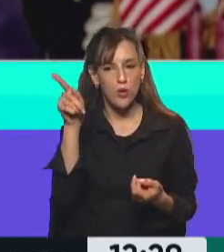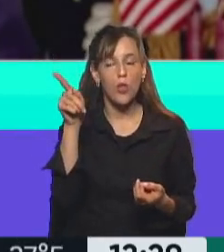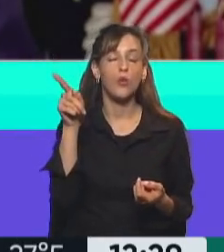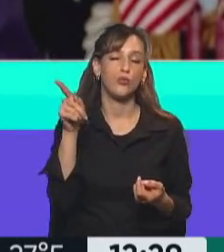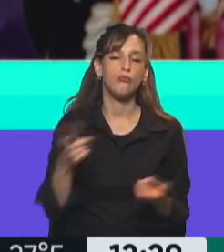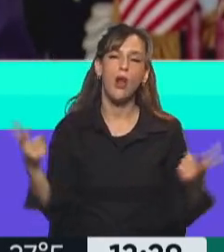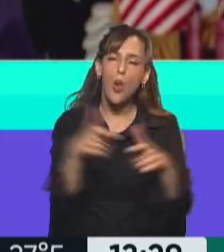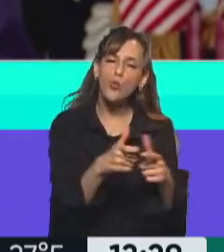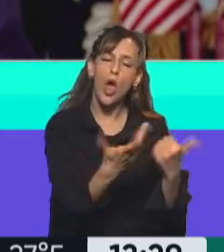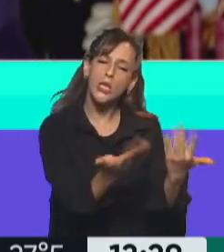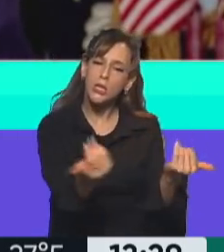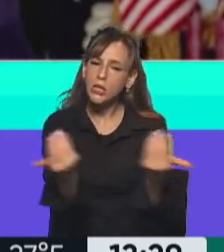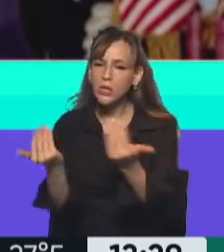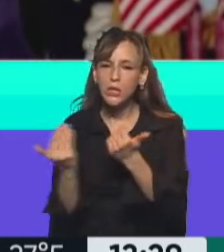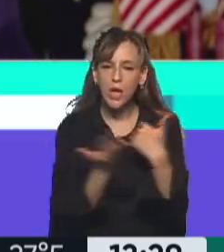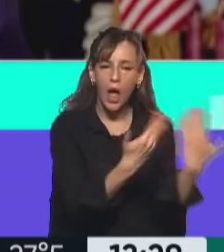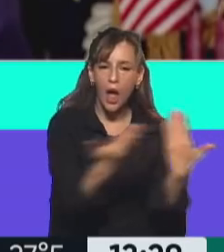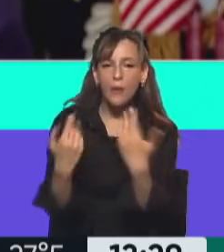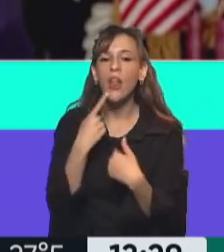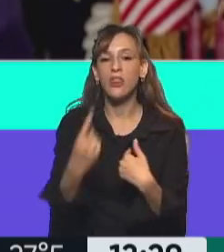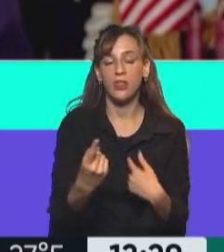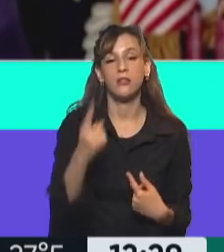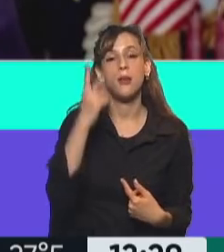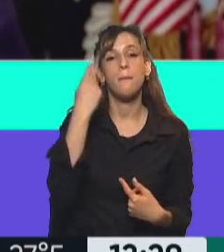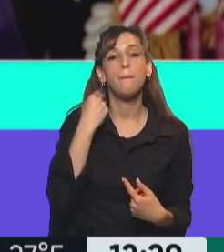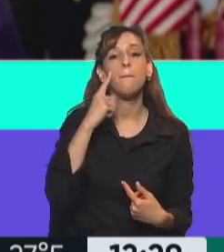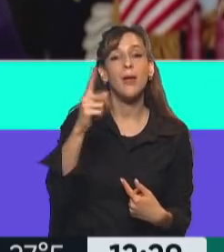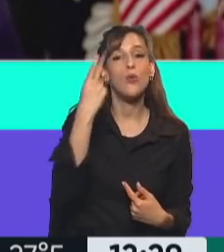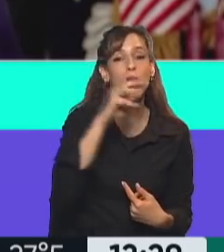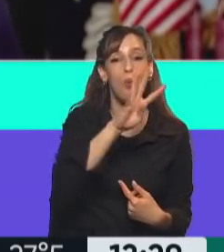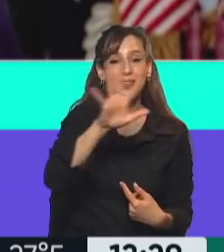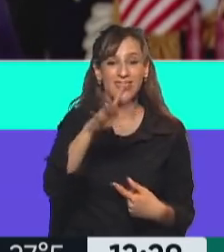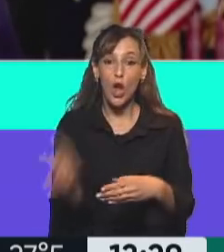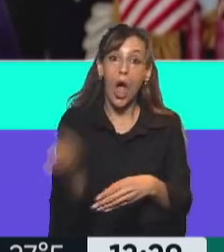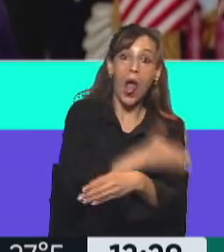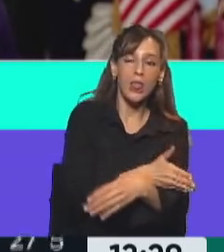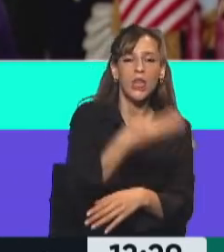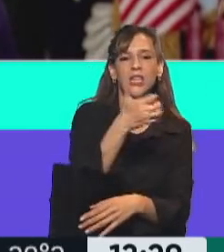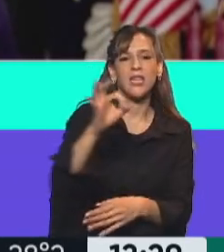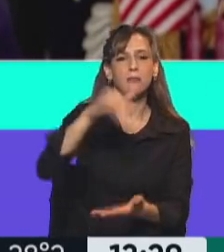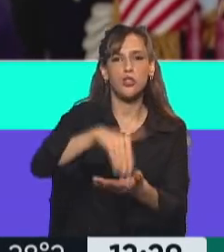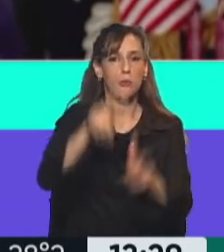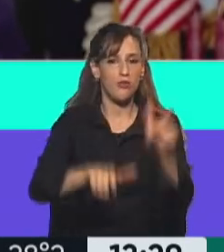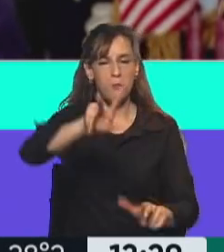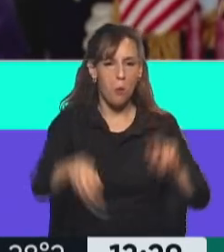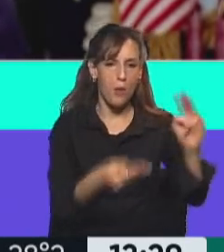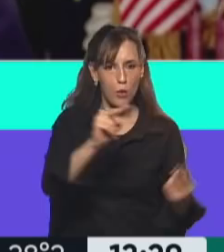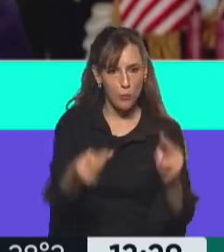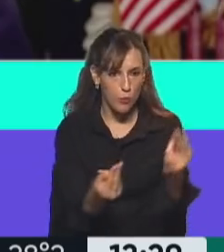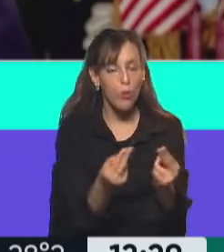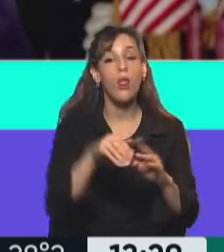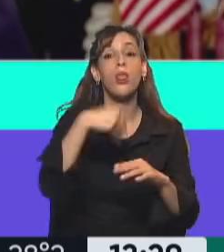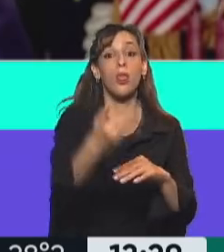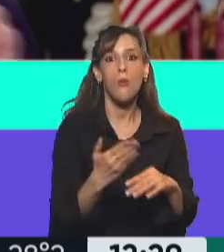lo que planteó fue, bueno, antes de 1945 habían muerto 60 millones de personas. Justamente después